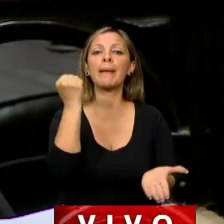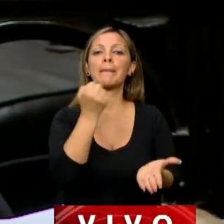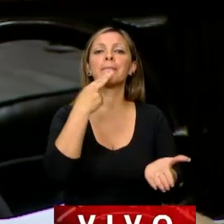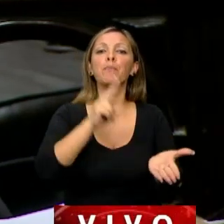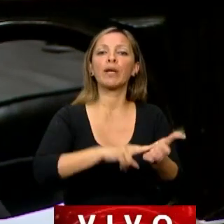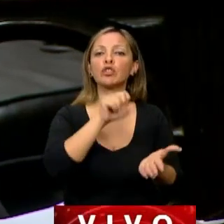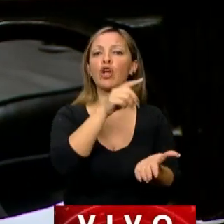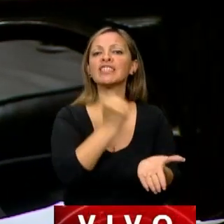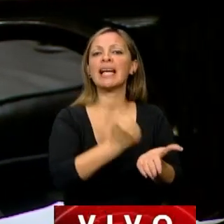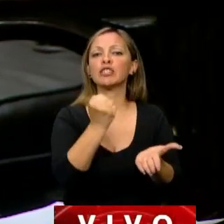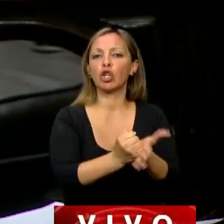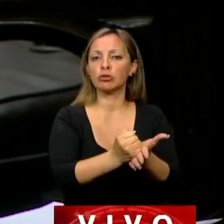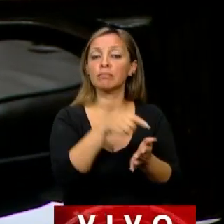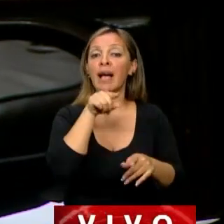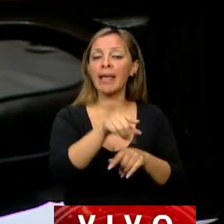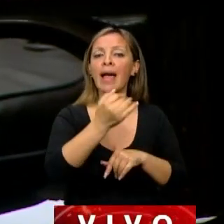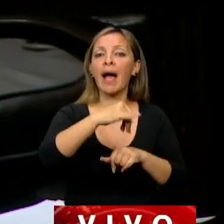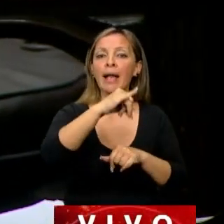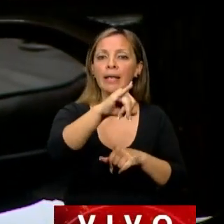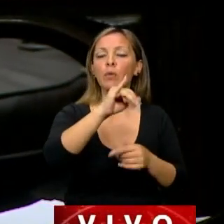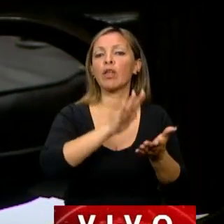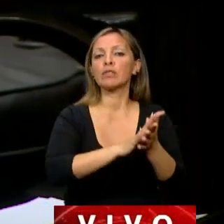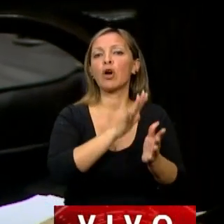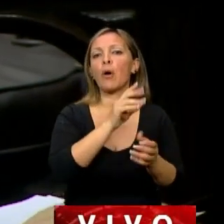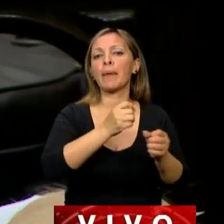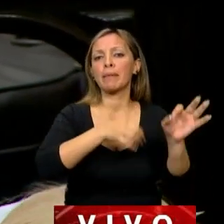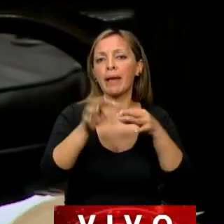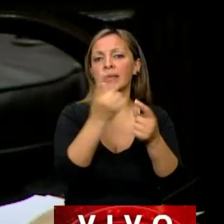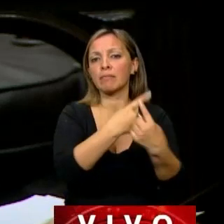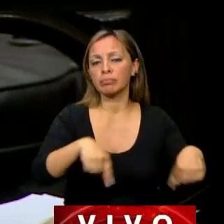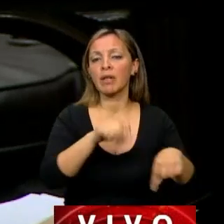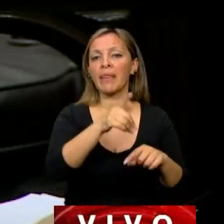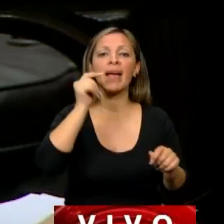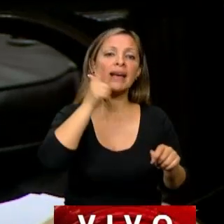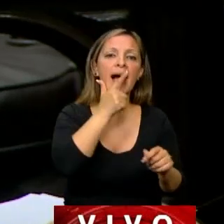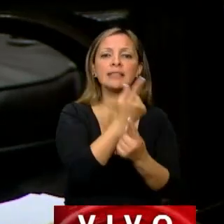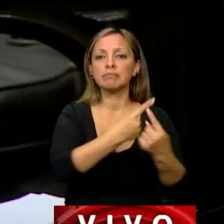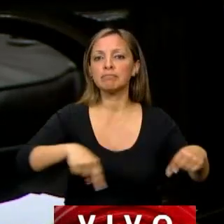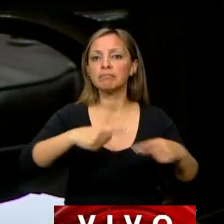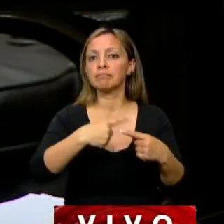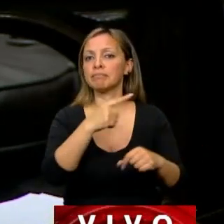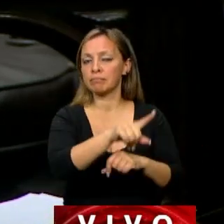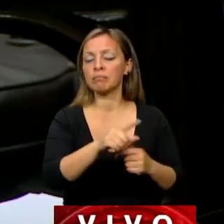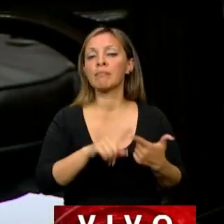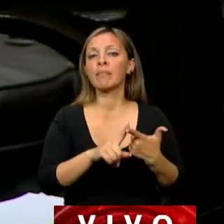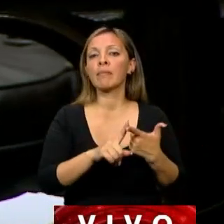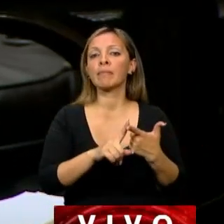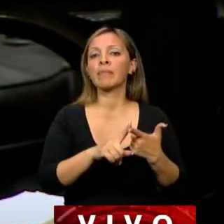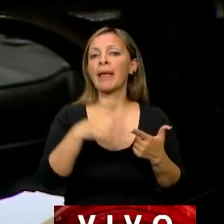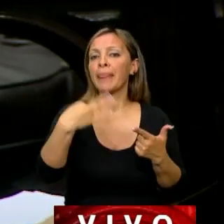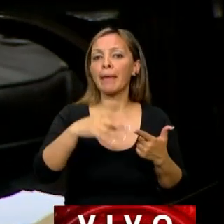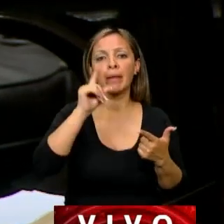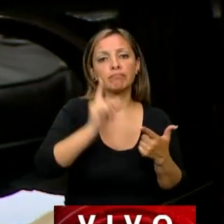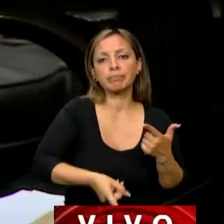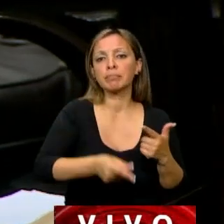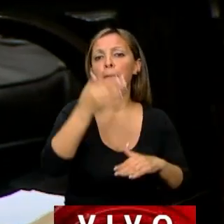incrementar las alícuotas de las actividades hidrocarburíferas y sus servicios complementarios establecimiento de una lista